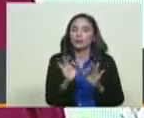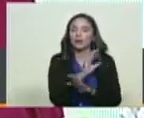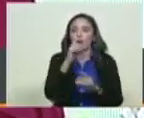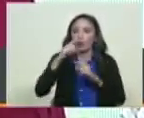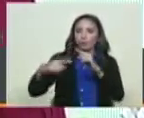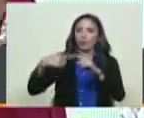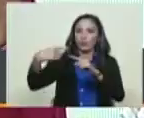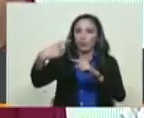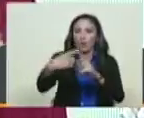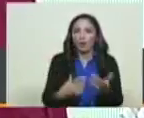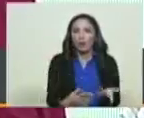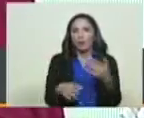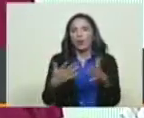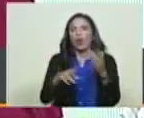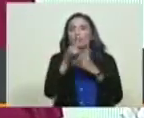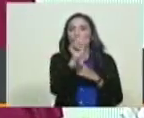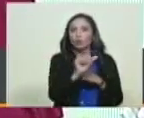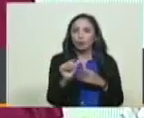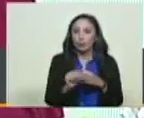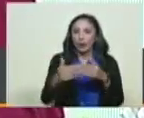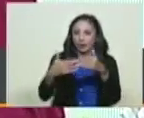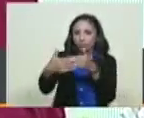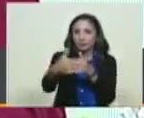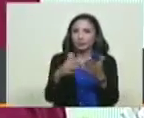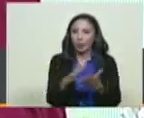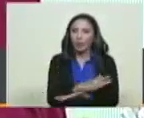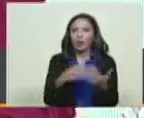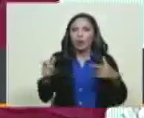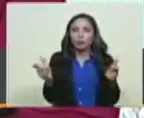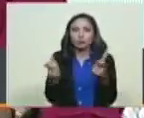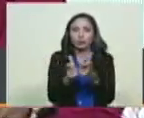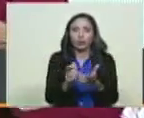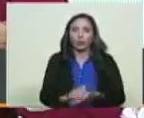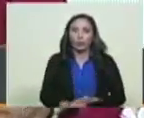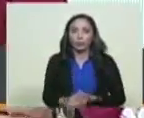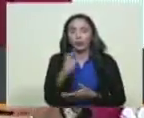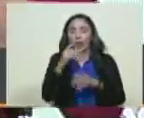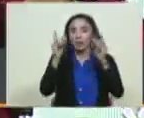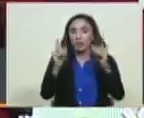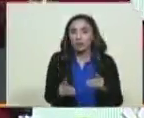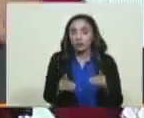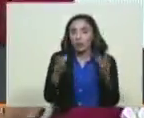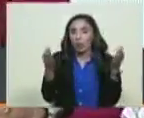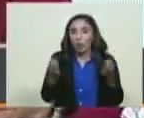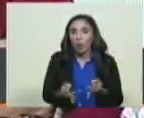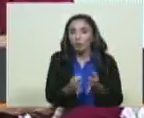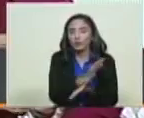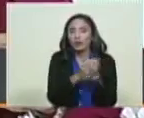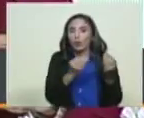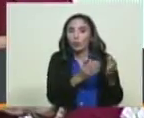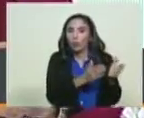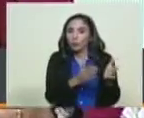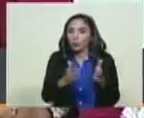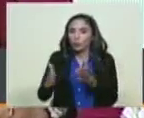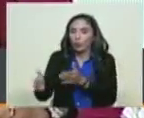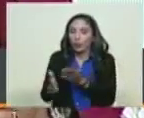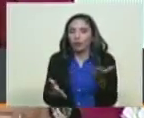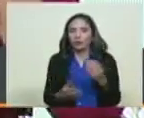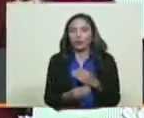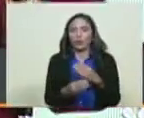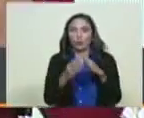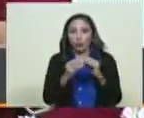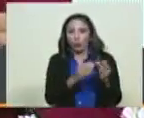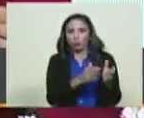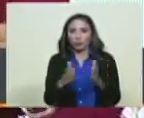dentro de unas dos semanas aproximadamente para tomar la decisión de la nueva estructura organizativa y yo